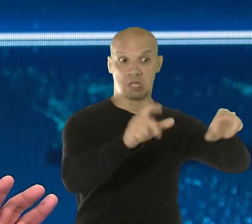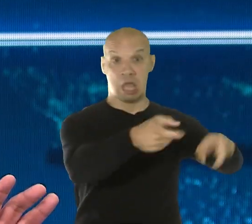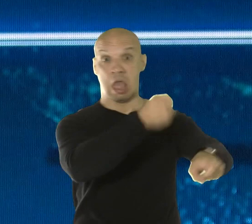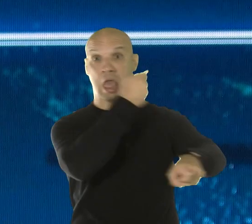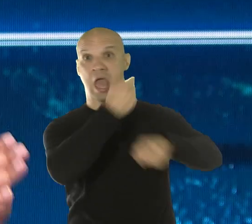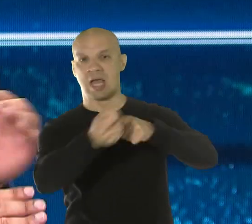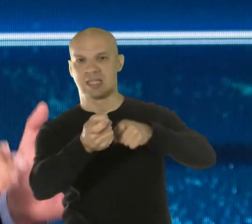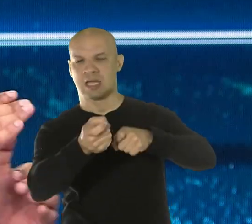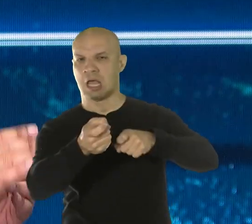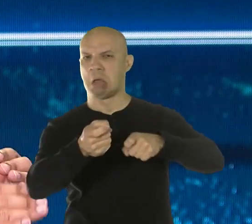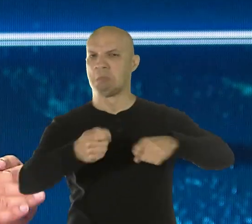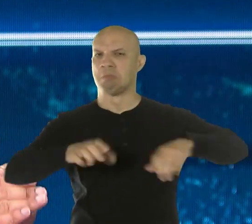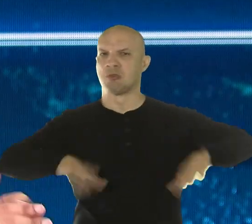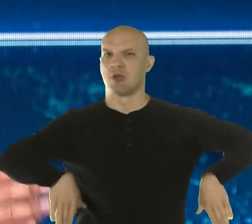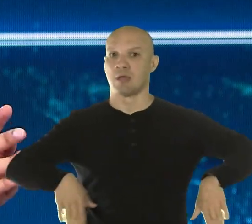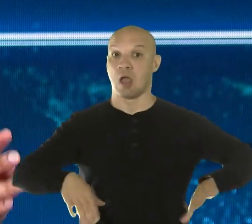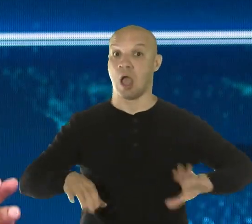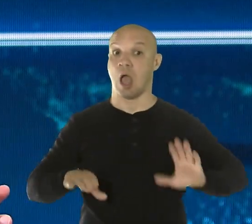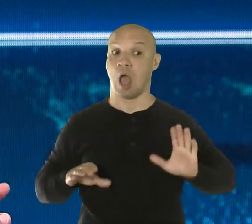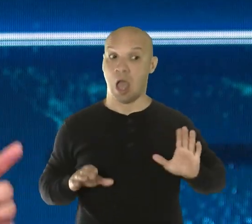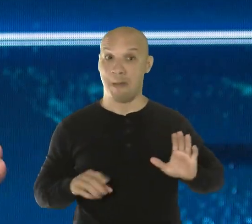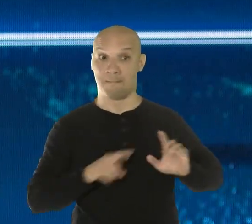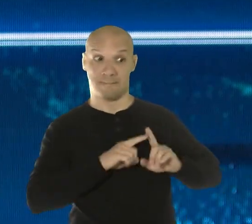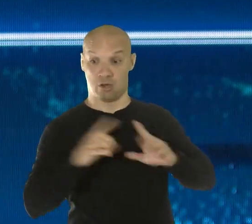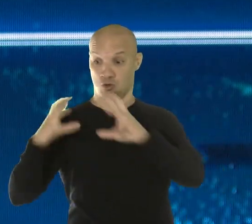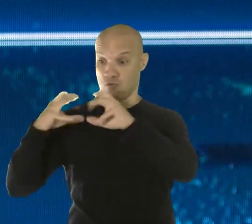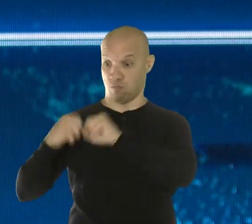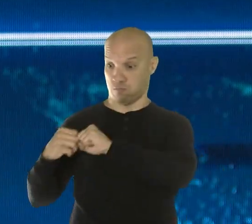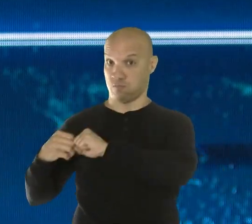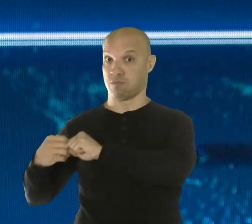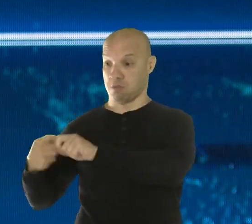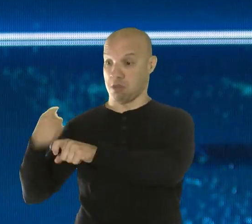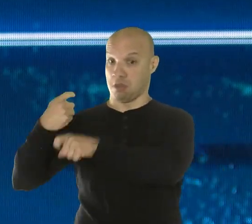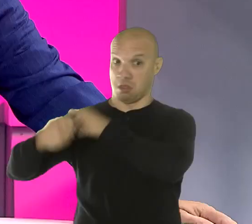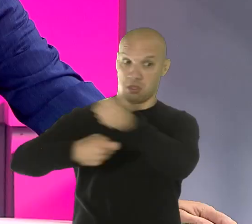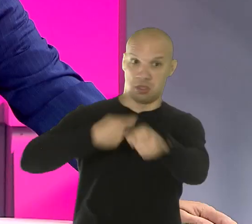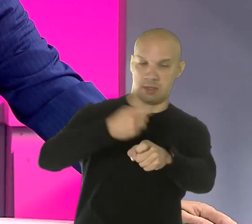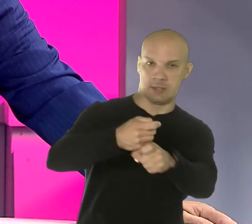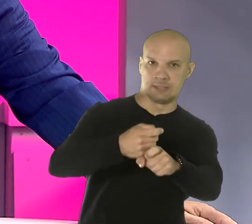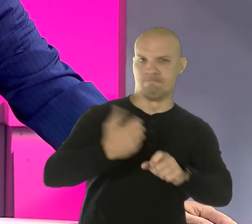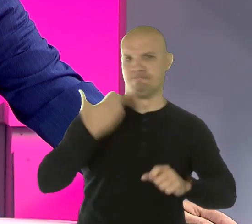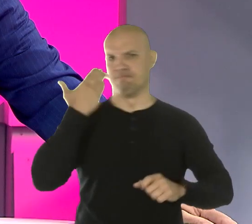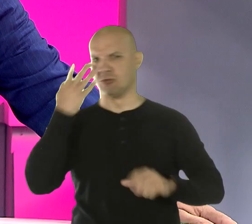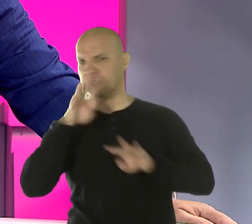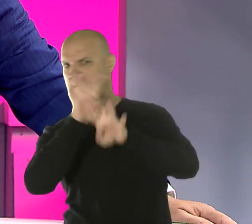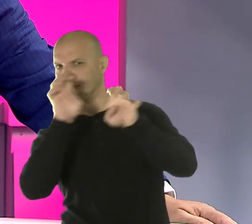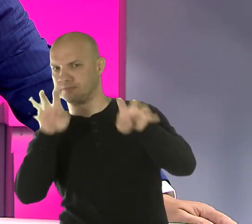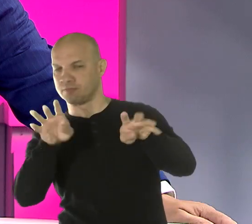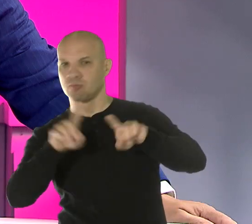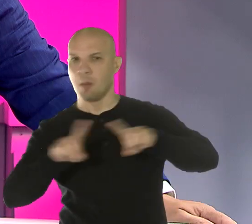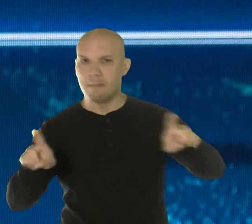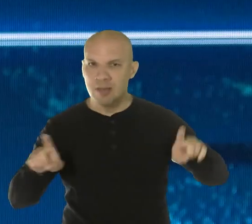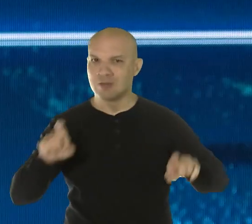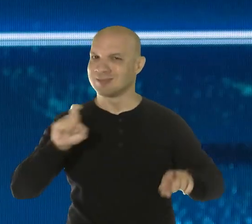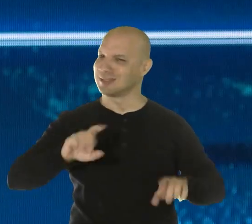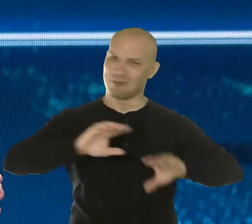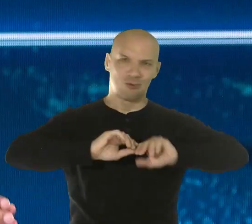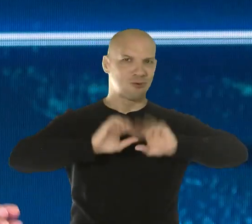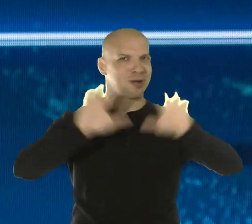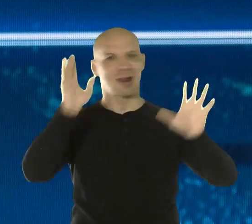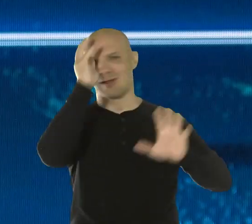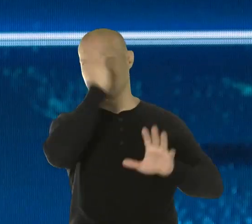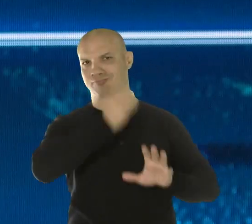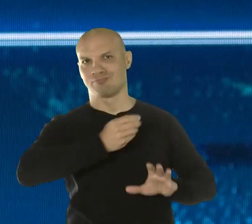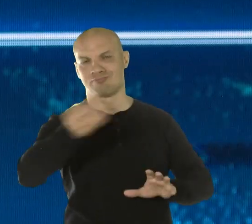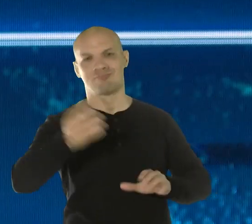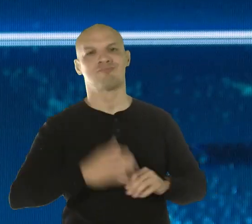está por verse si hay el efecto contagio o no. Ahora, la parte que es difícil decir, pero tenemos que ser transparentes y hablarlo. El